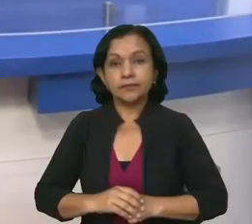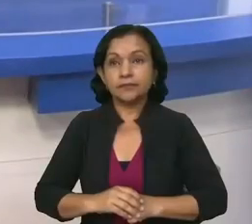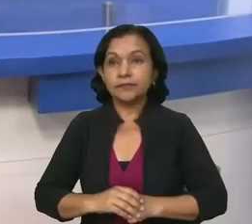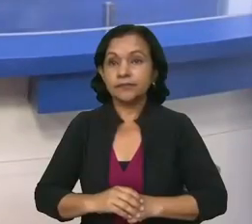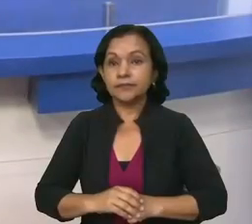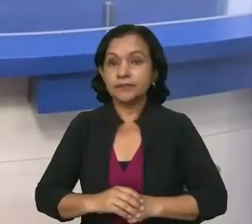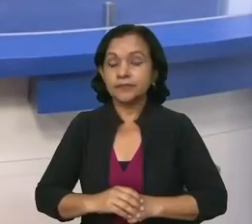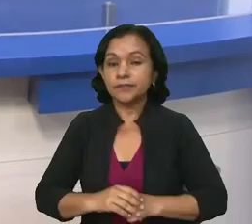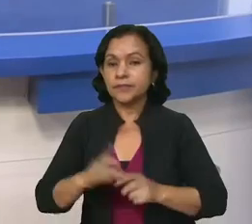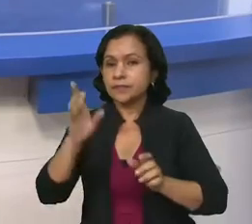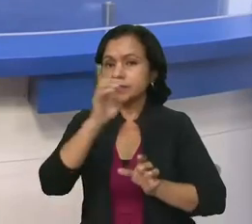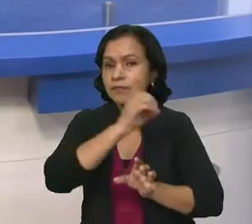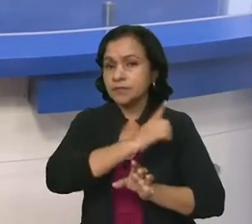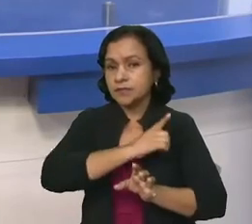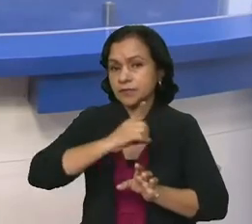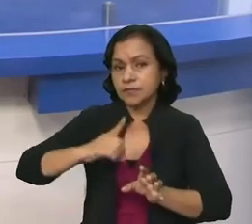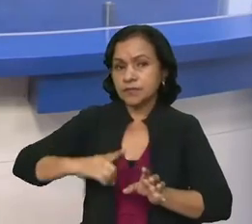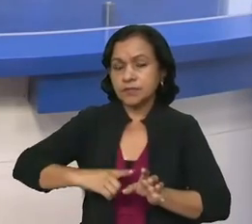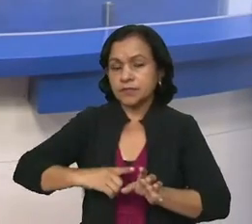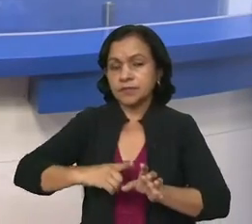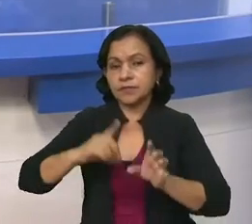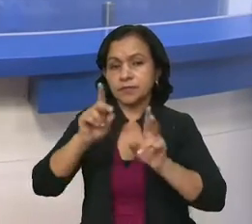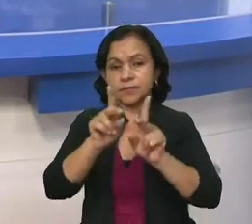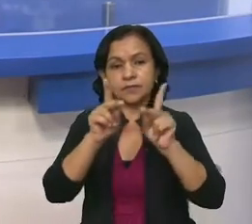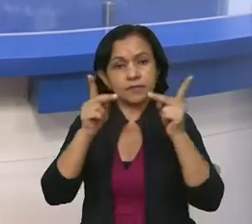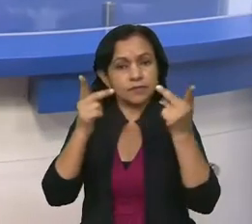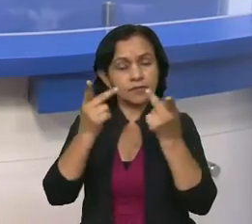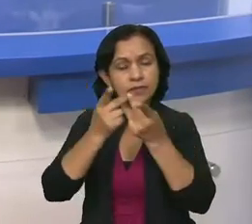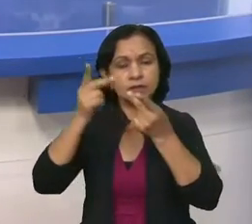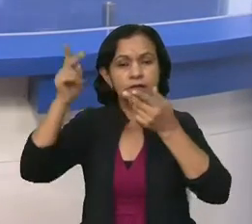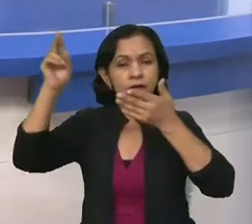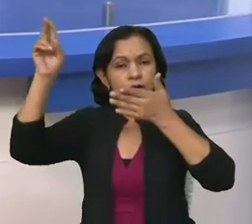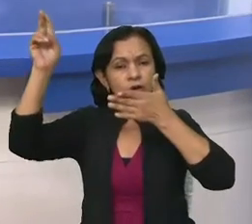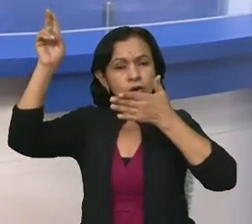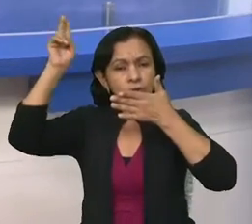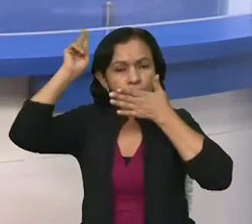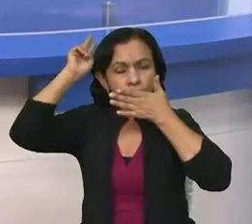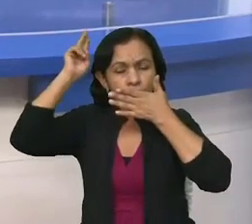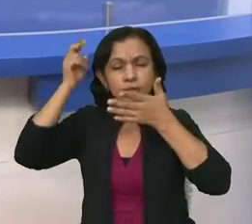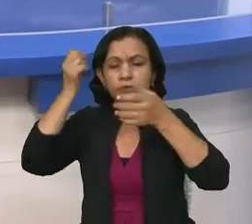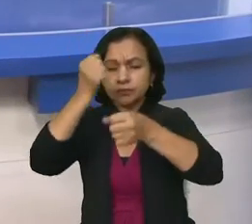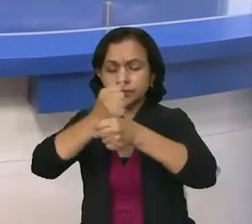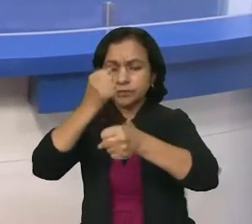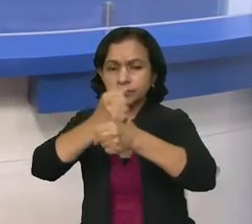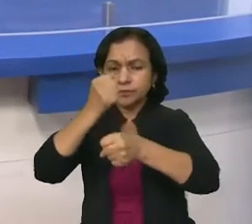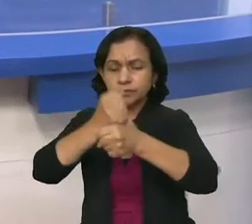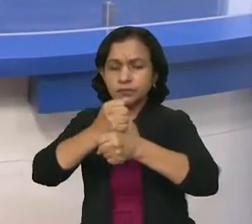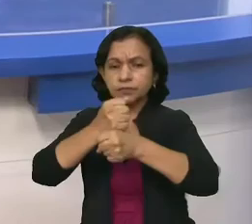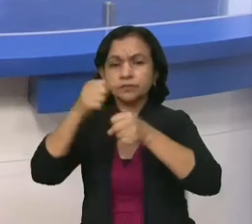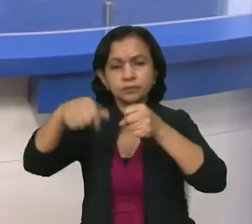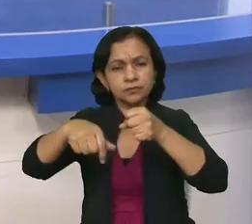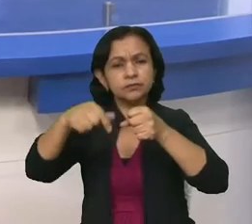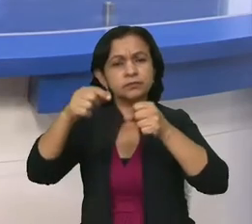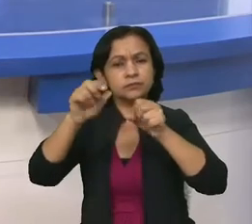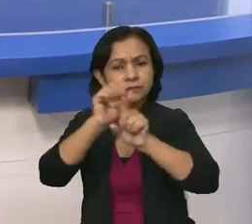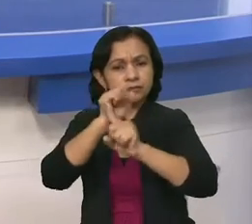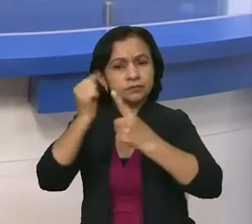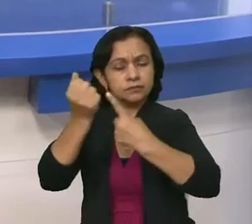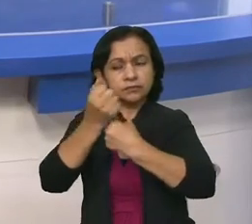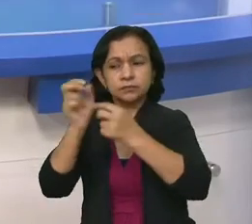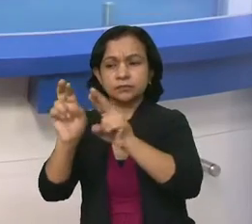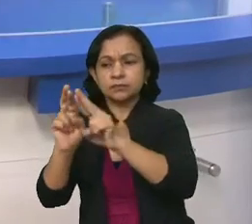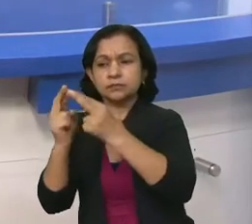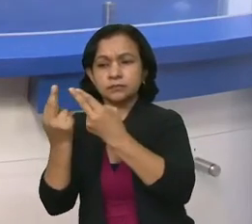Por su parte, diputados de las comisiones de pueblos originarios y asuntos laborales del Parlamento sostuvieron encuentros por separados